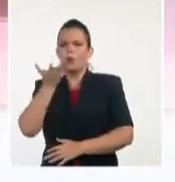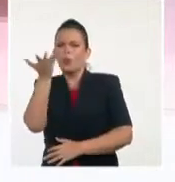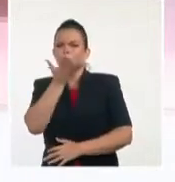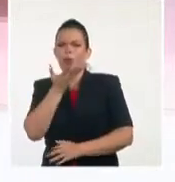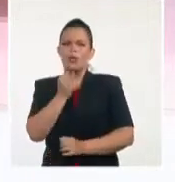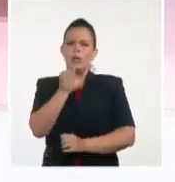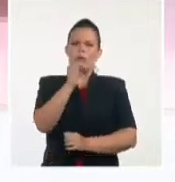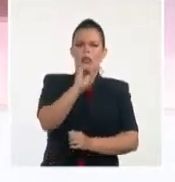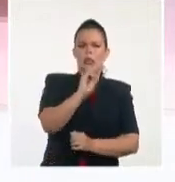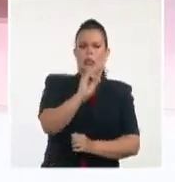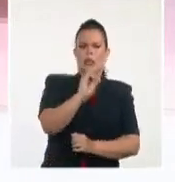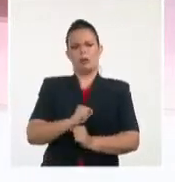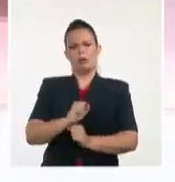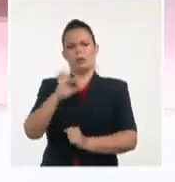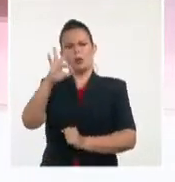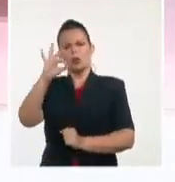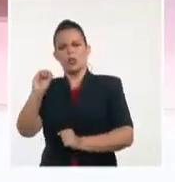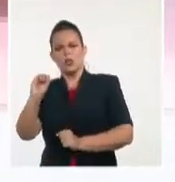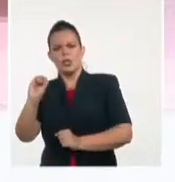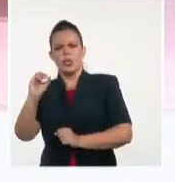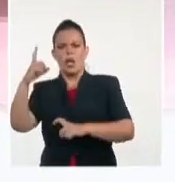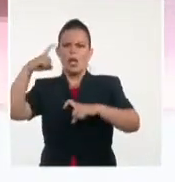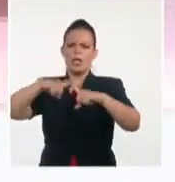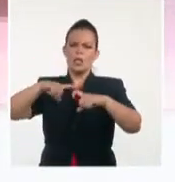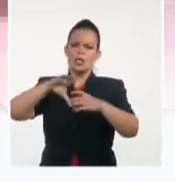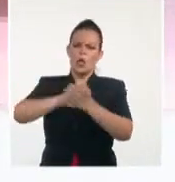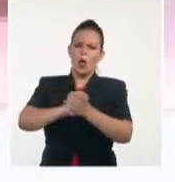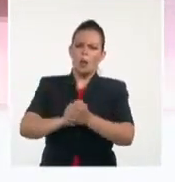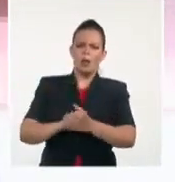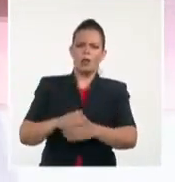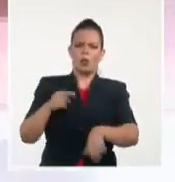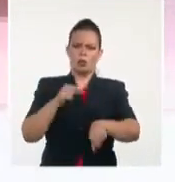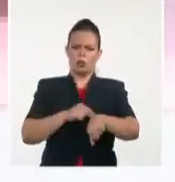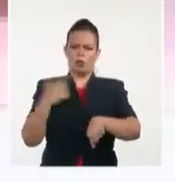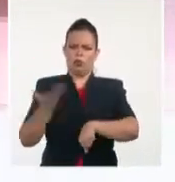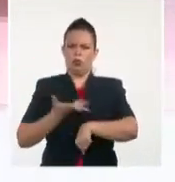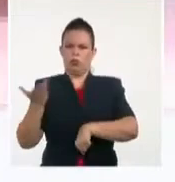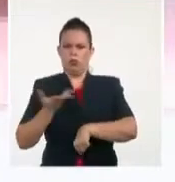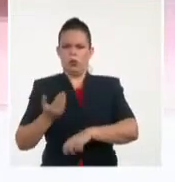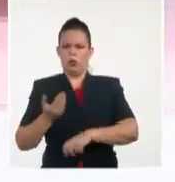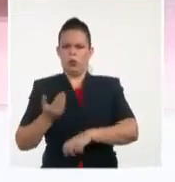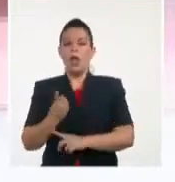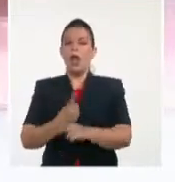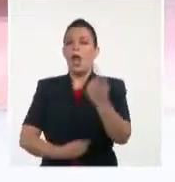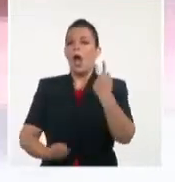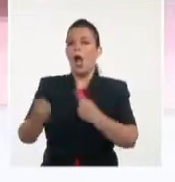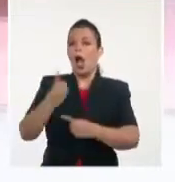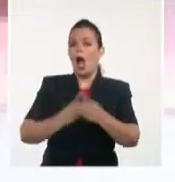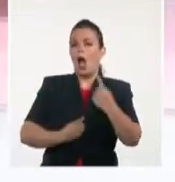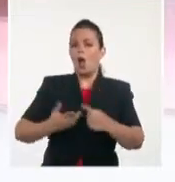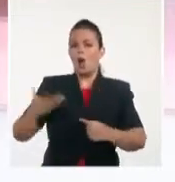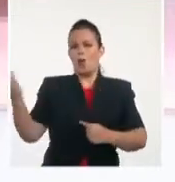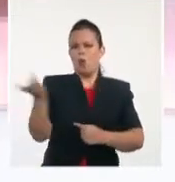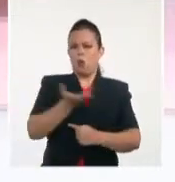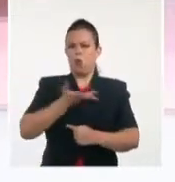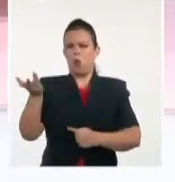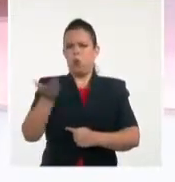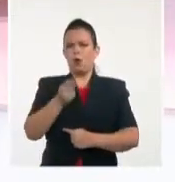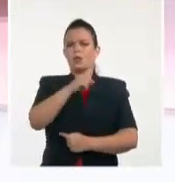80 kilómetros por hora sostenidos, dio varias rachas de más de 100 kilómetros por hora sobre la parte oriental del